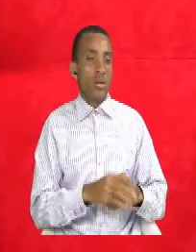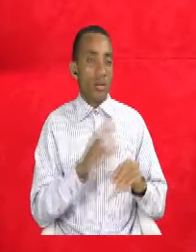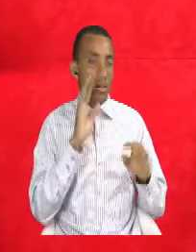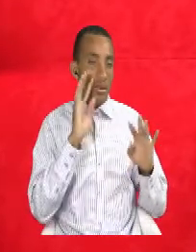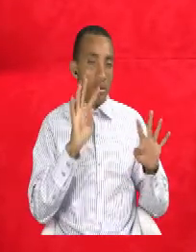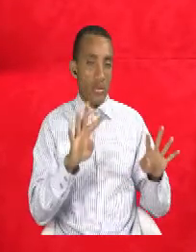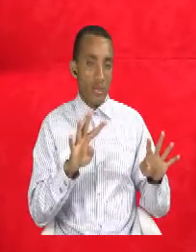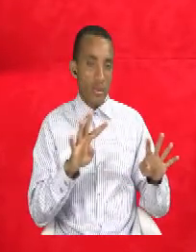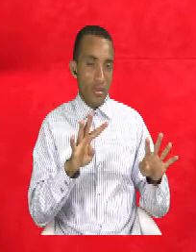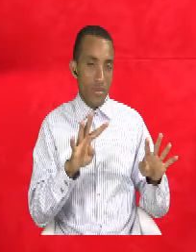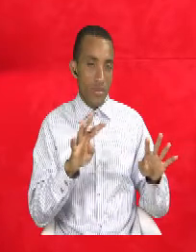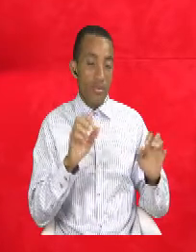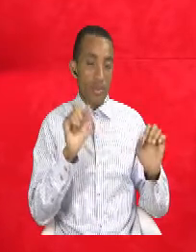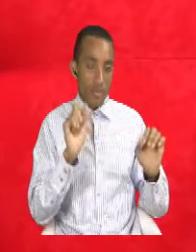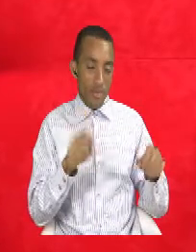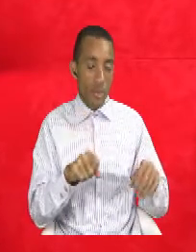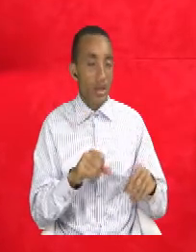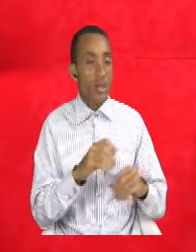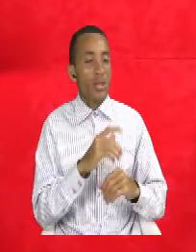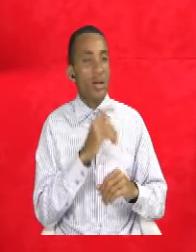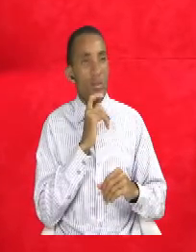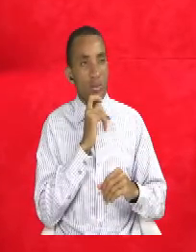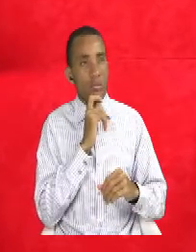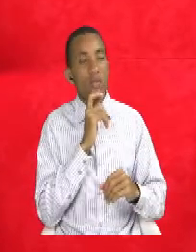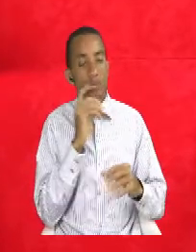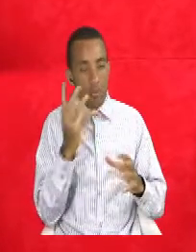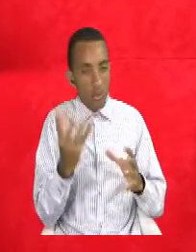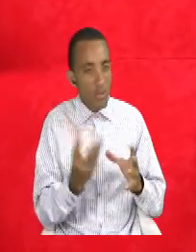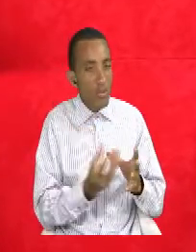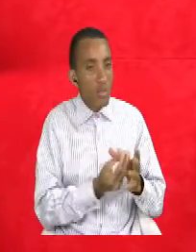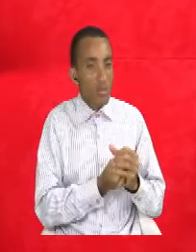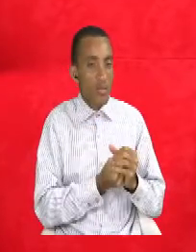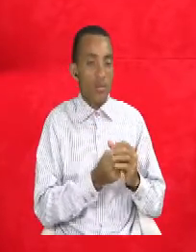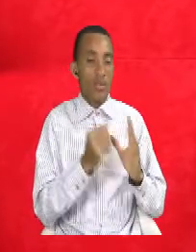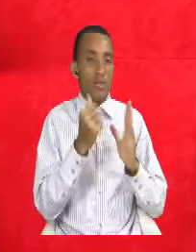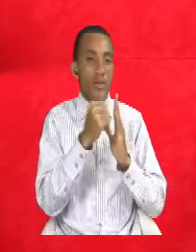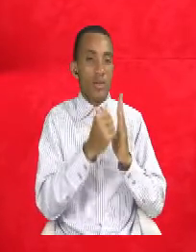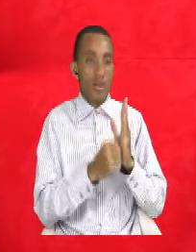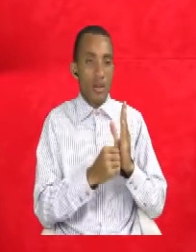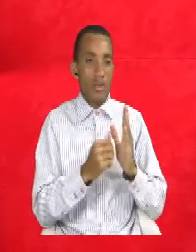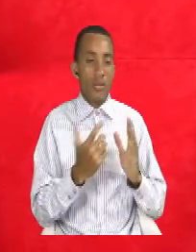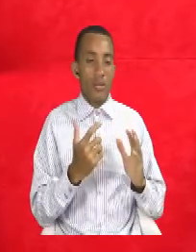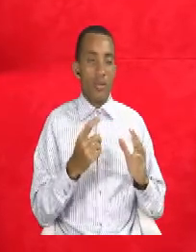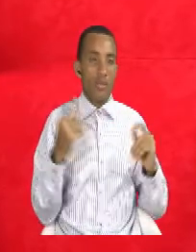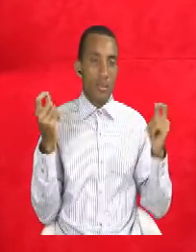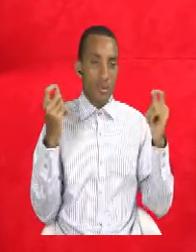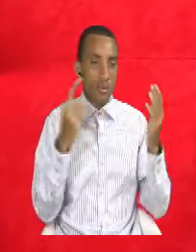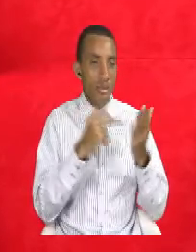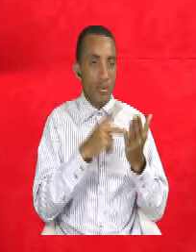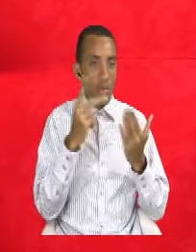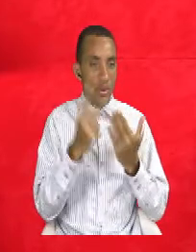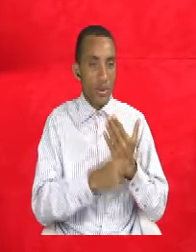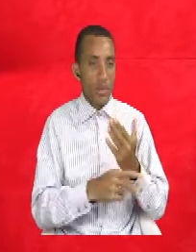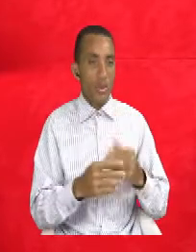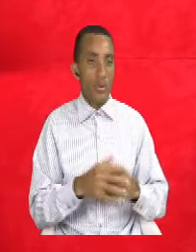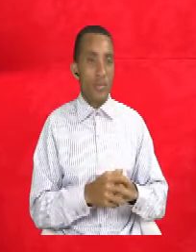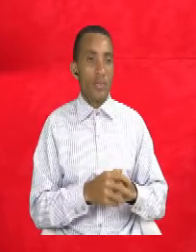ahí, pues puedes sumarte también a este programa que estamos haciendo, este proyecto,